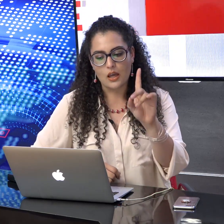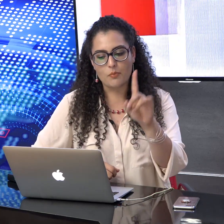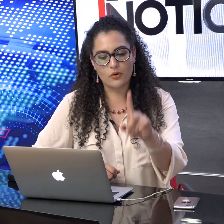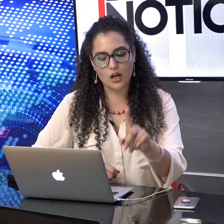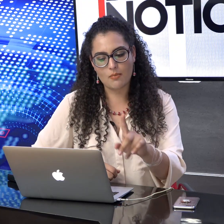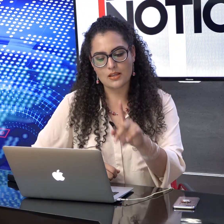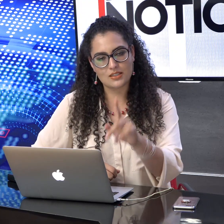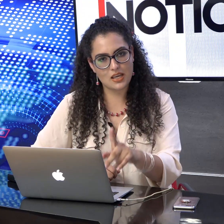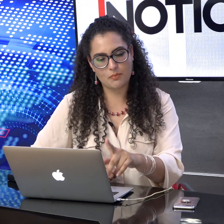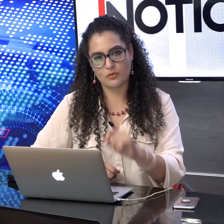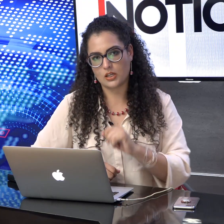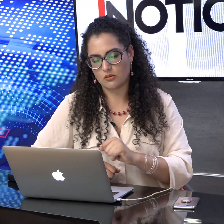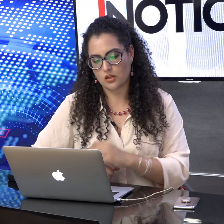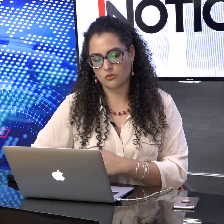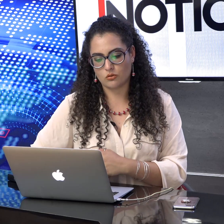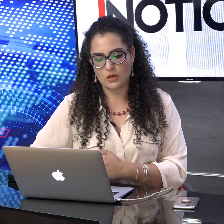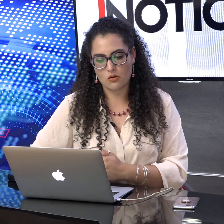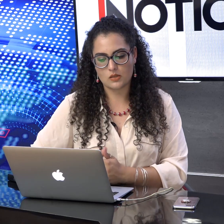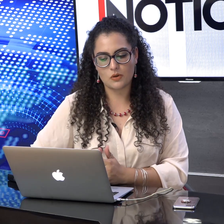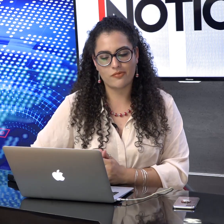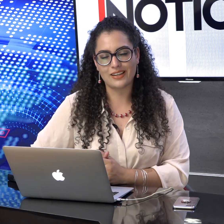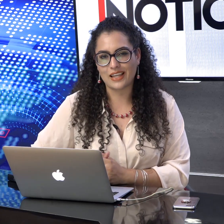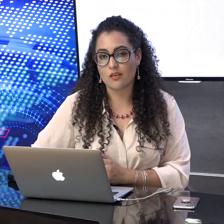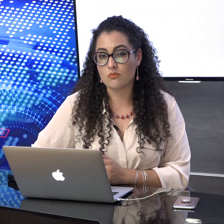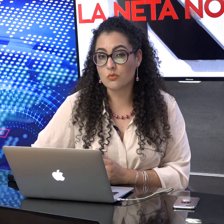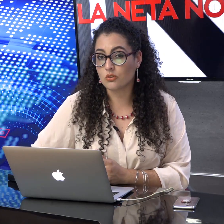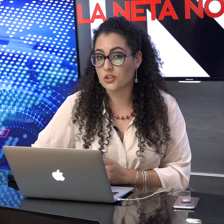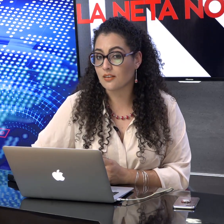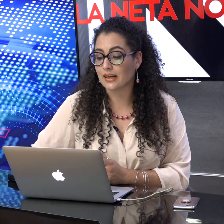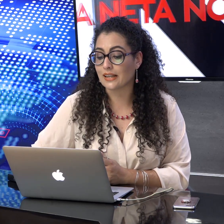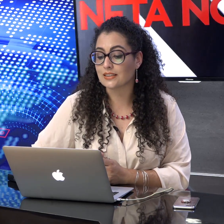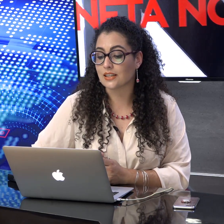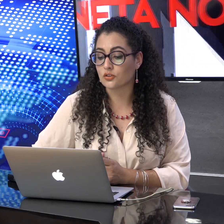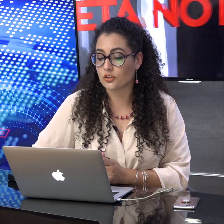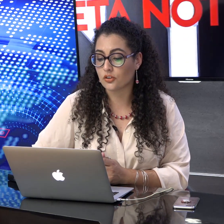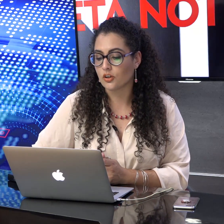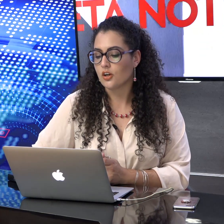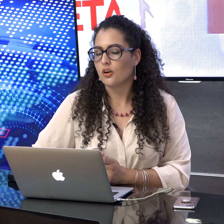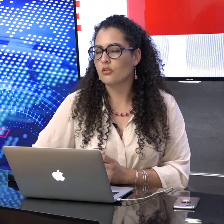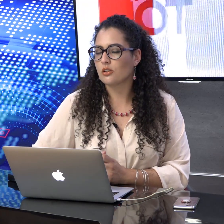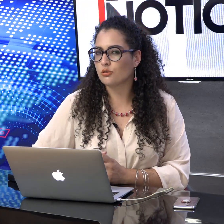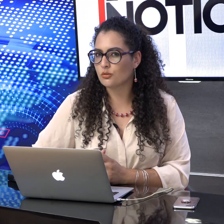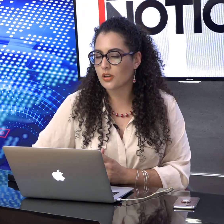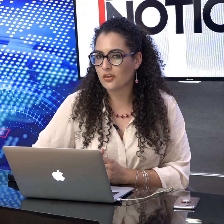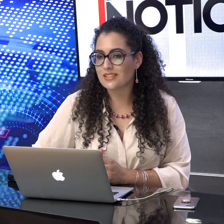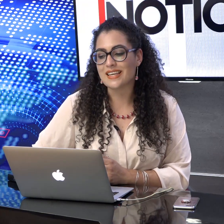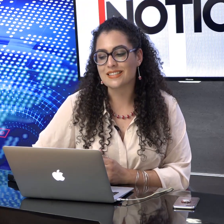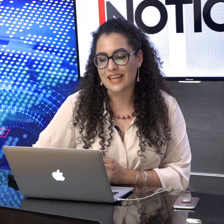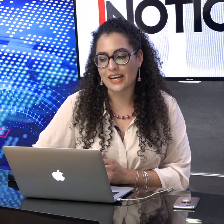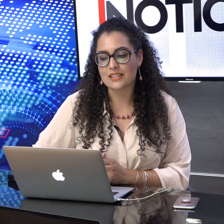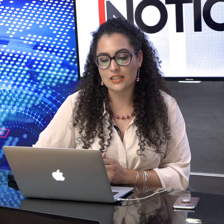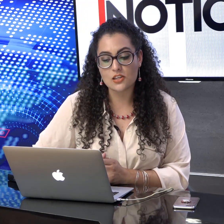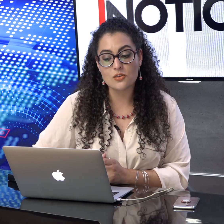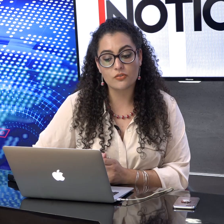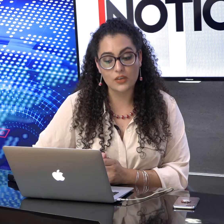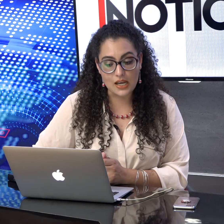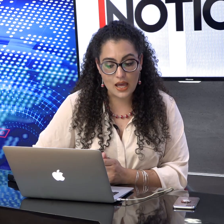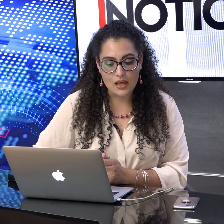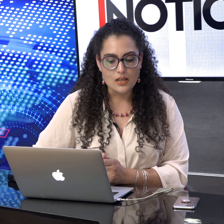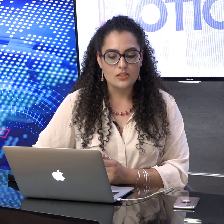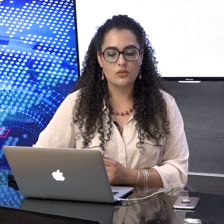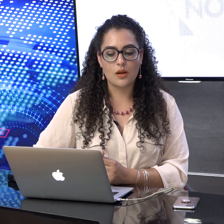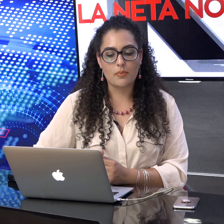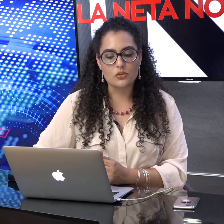el programa sí apoya a los adultos mayores, pero falta mucha organización. Los adultos mayores están haciendo